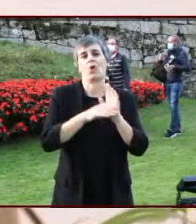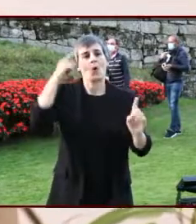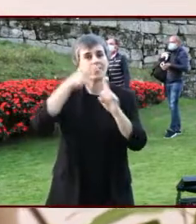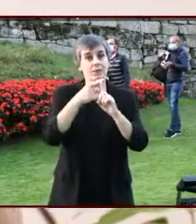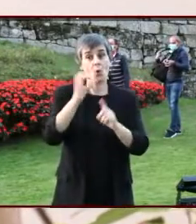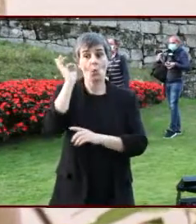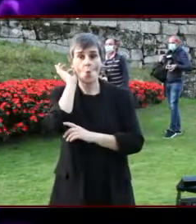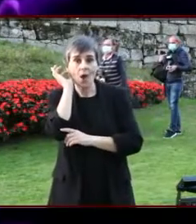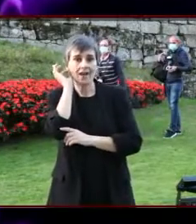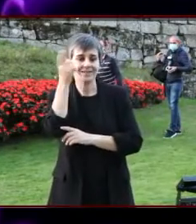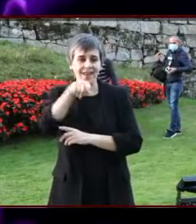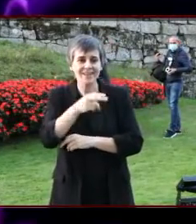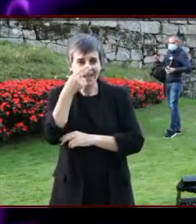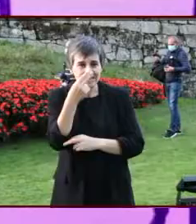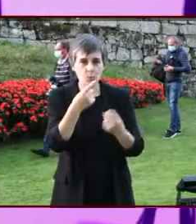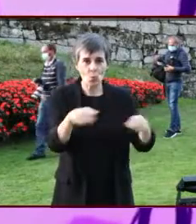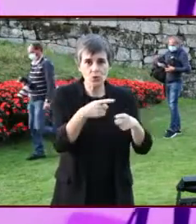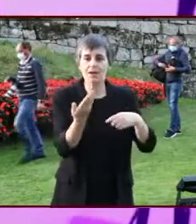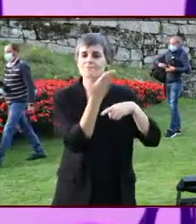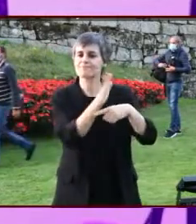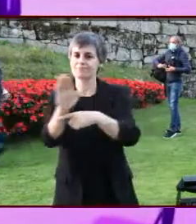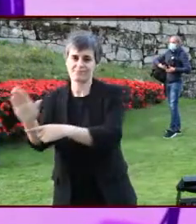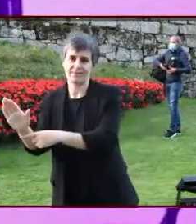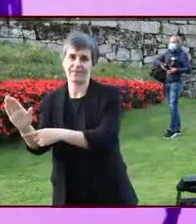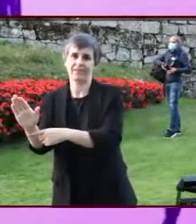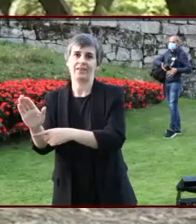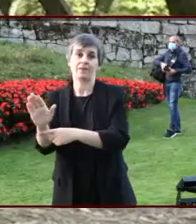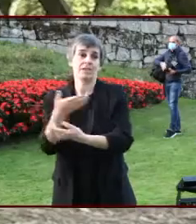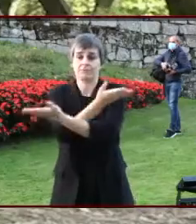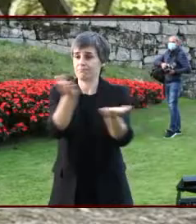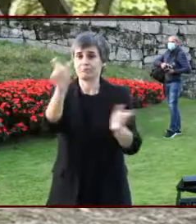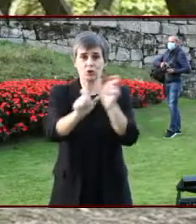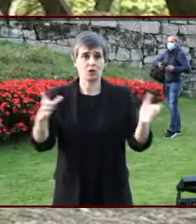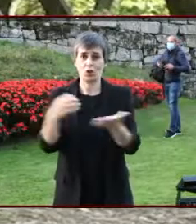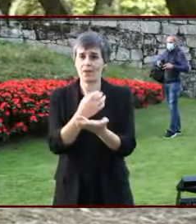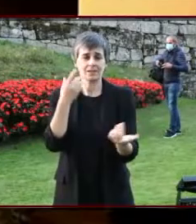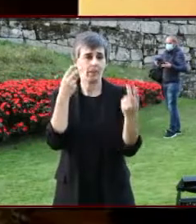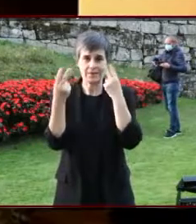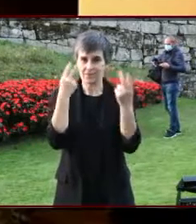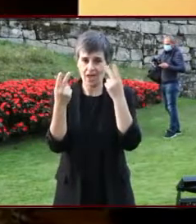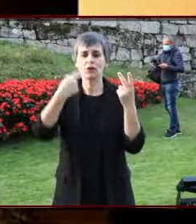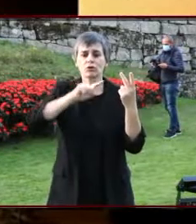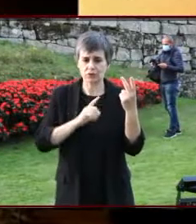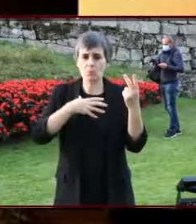da cidadanía que as mulleres somos profesionais capaces de facer o traballo que desenvolven os homes.